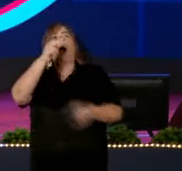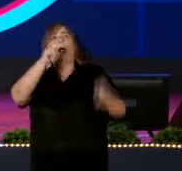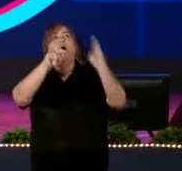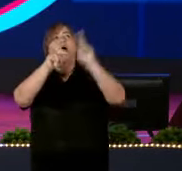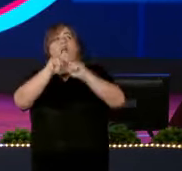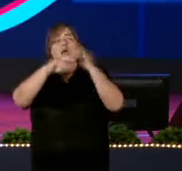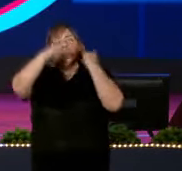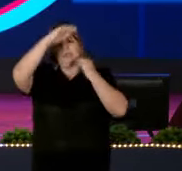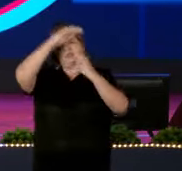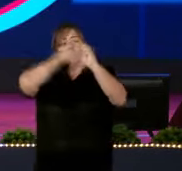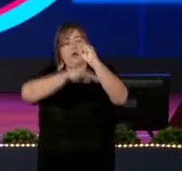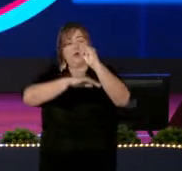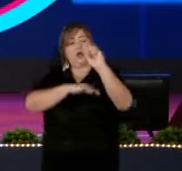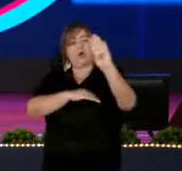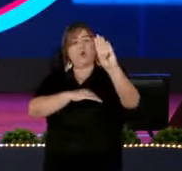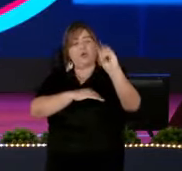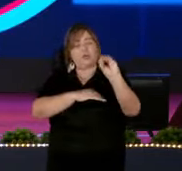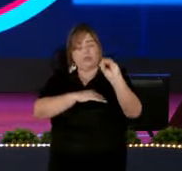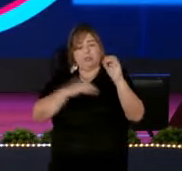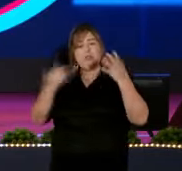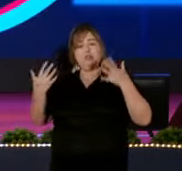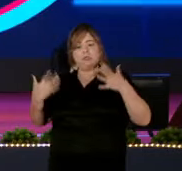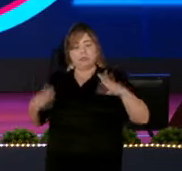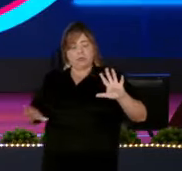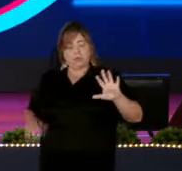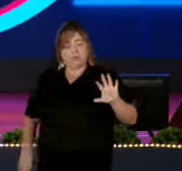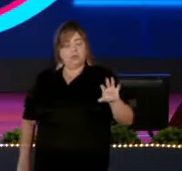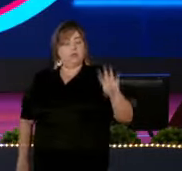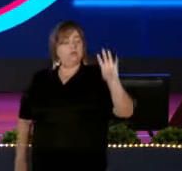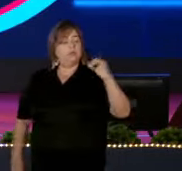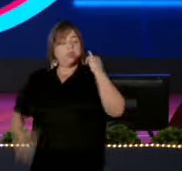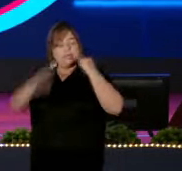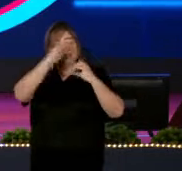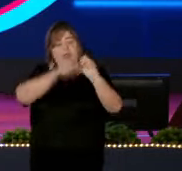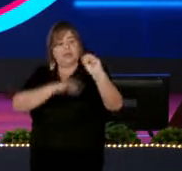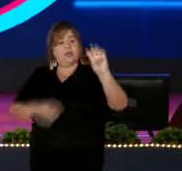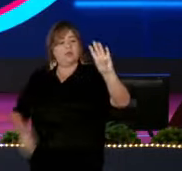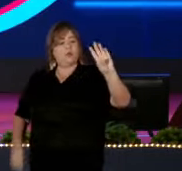40, termino con eso, 29. Diga,